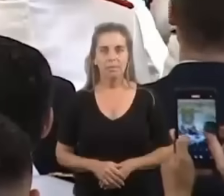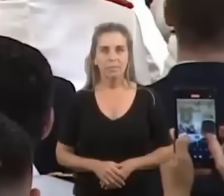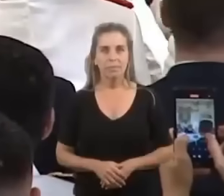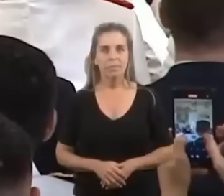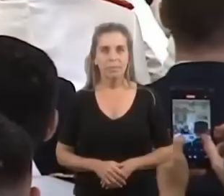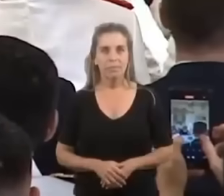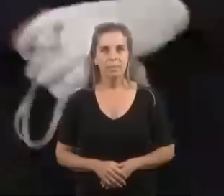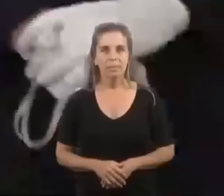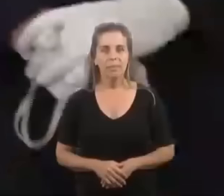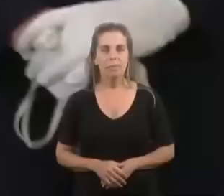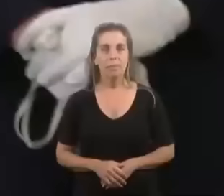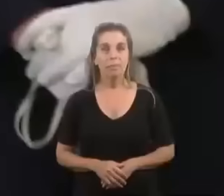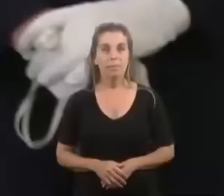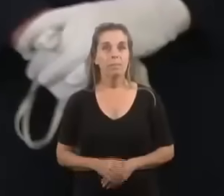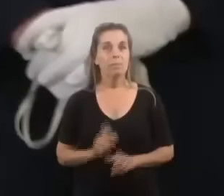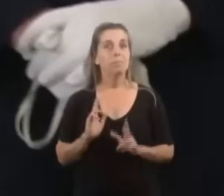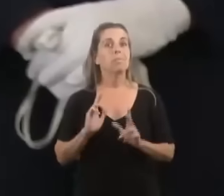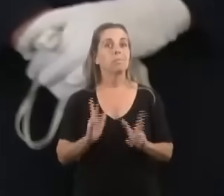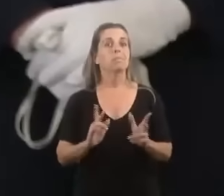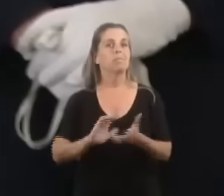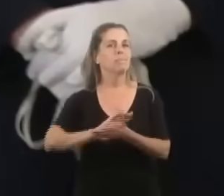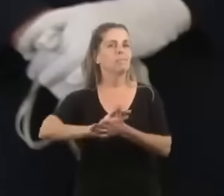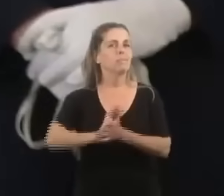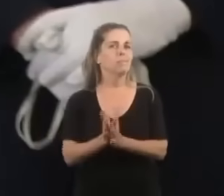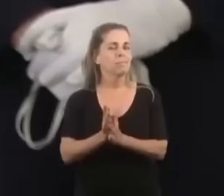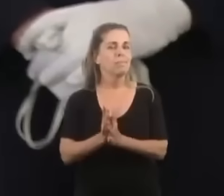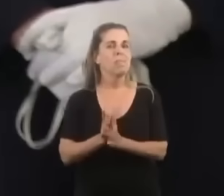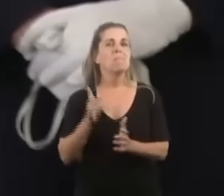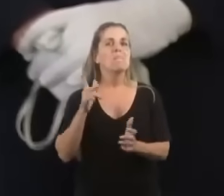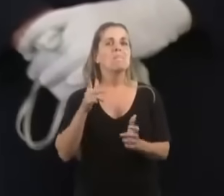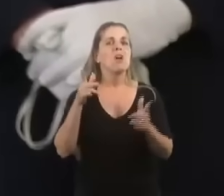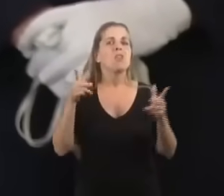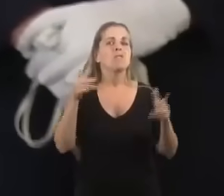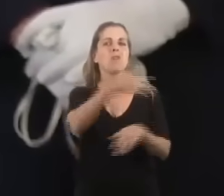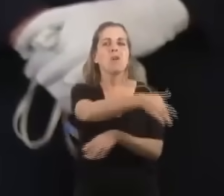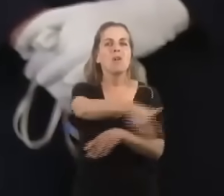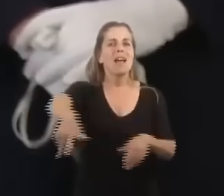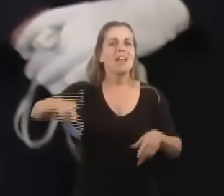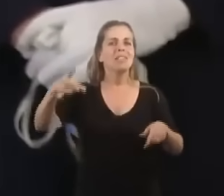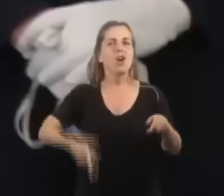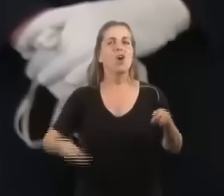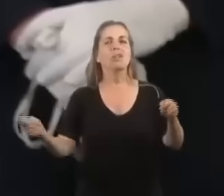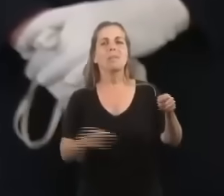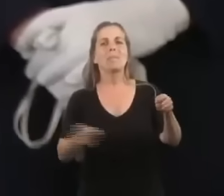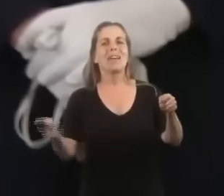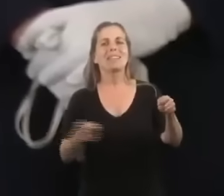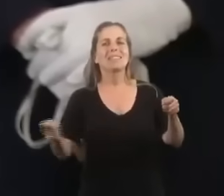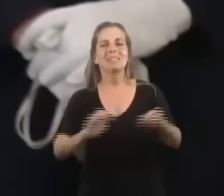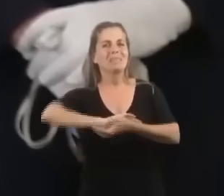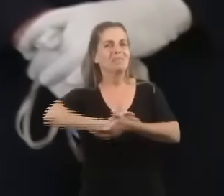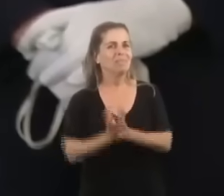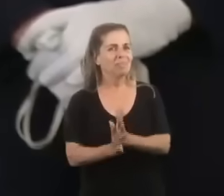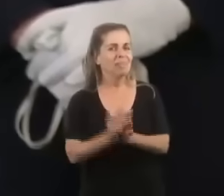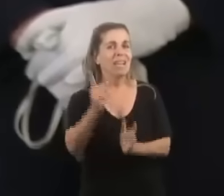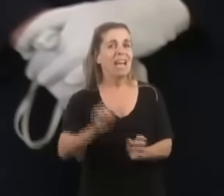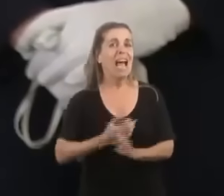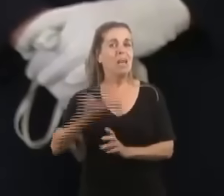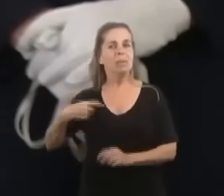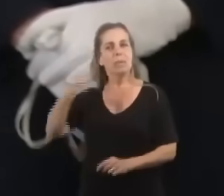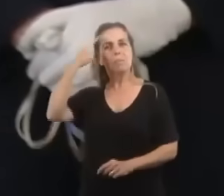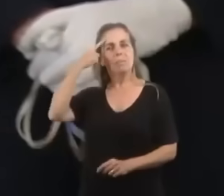como ya dije hemos erradicado completamente los piquetes de nuestra sociedad cosa que hace un año parecía imposible y lo